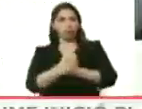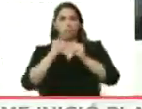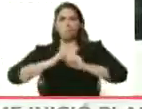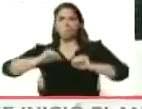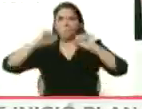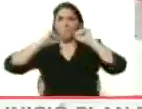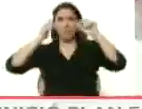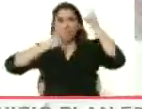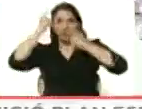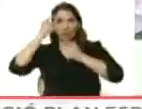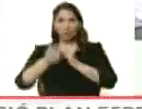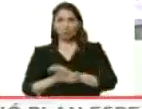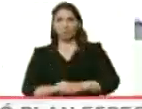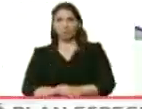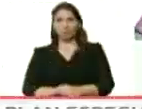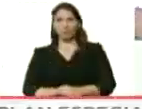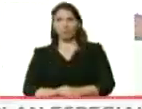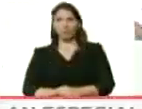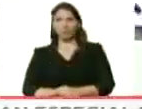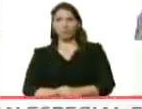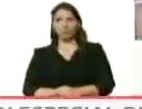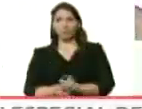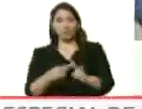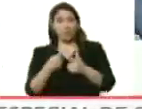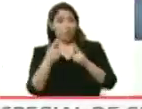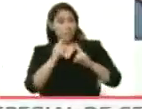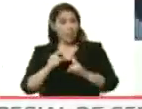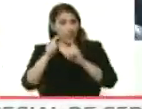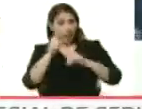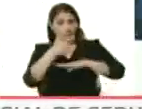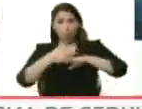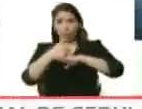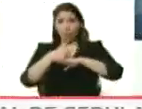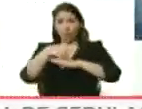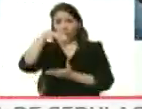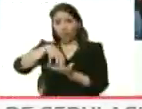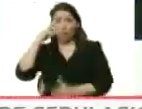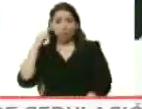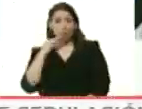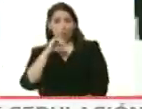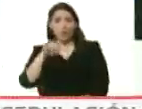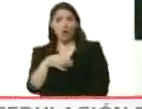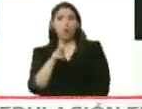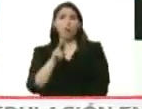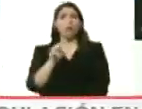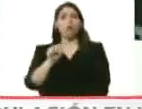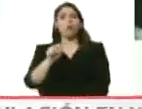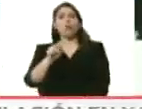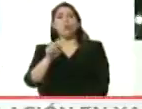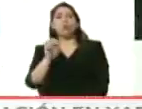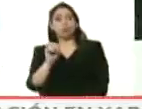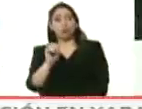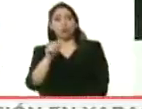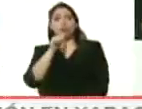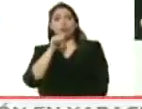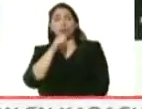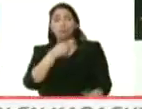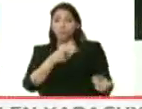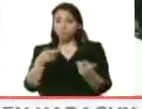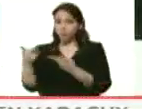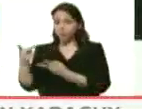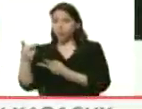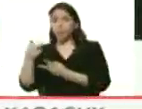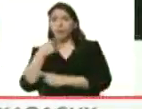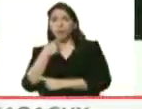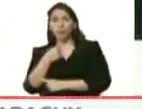Chávez! Eran entonces palabras del gobernador del Estado Bolívar, Justo Noguera Pietri, quien daba mención que